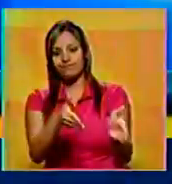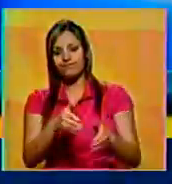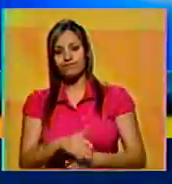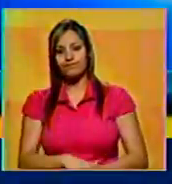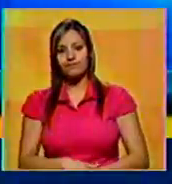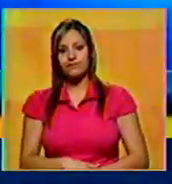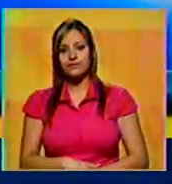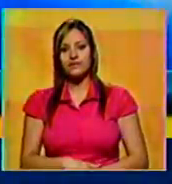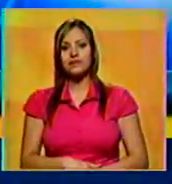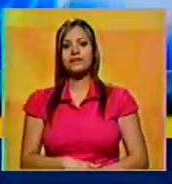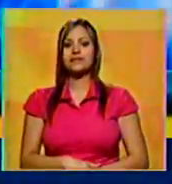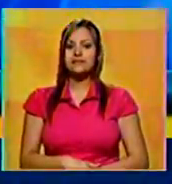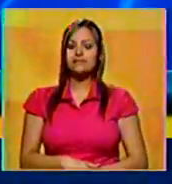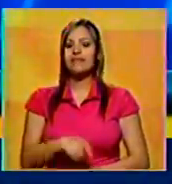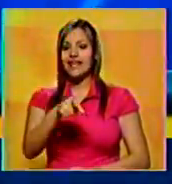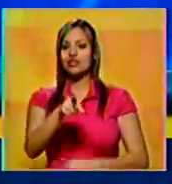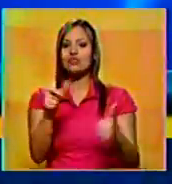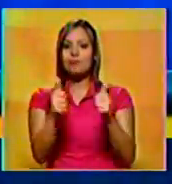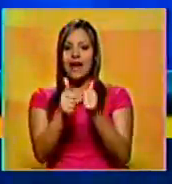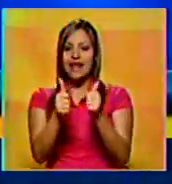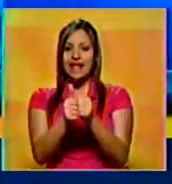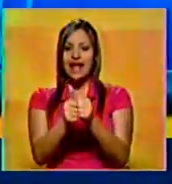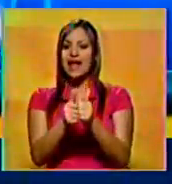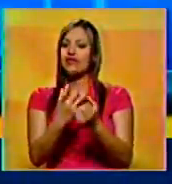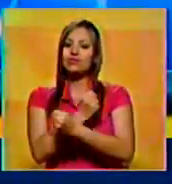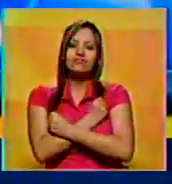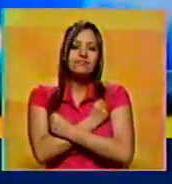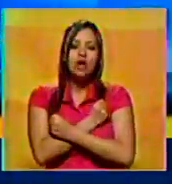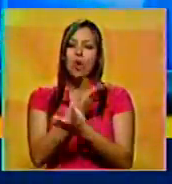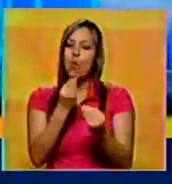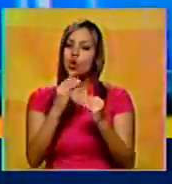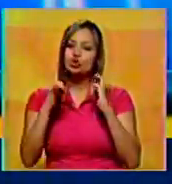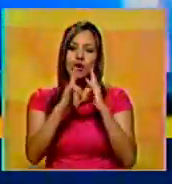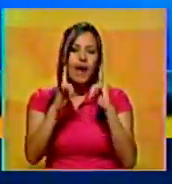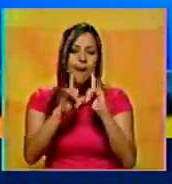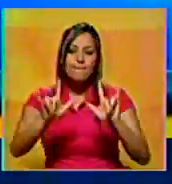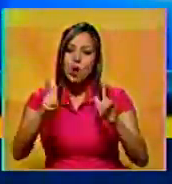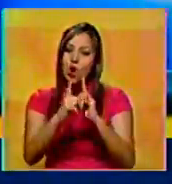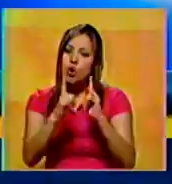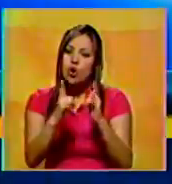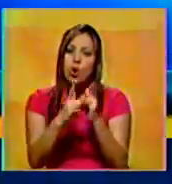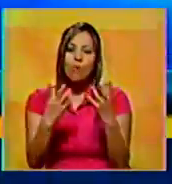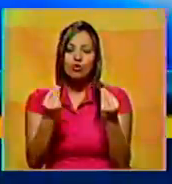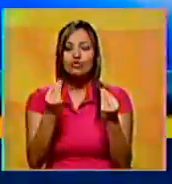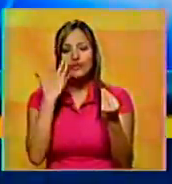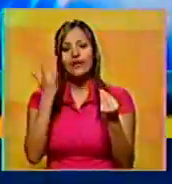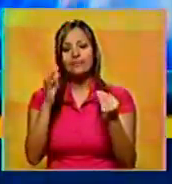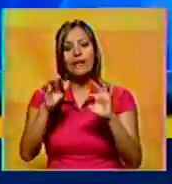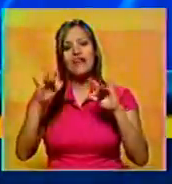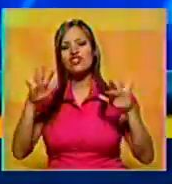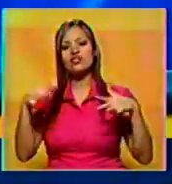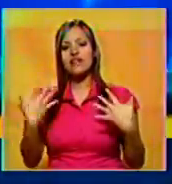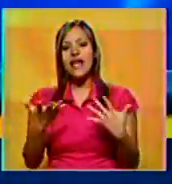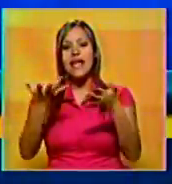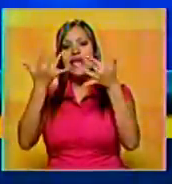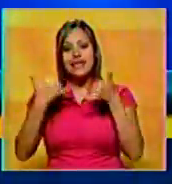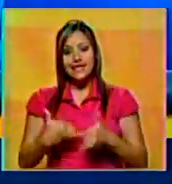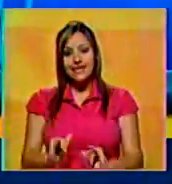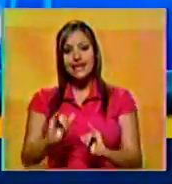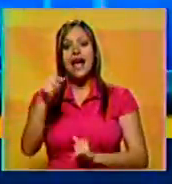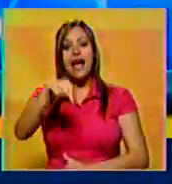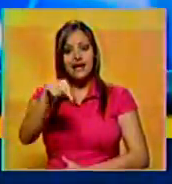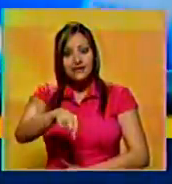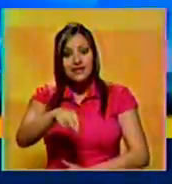sepultura a esta pareja que se quiso muchísimo y que por supuesto dejaron un legado maravilloso, que es su hija Maya, a